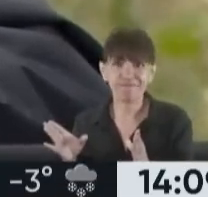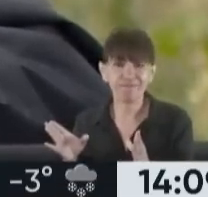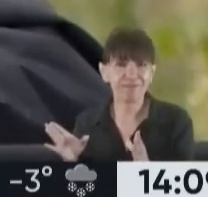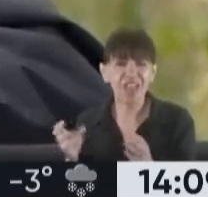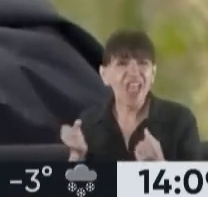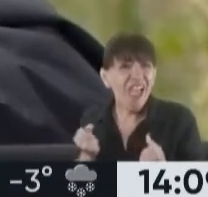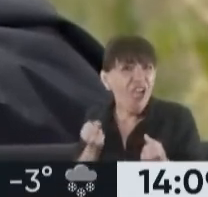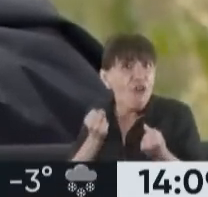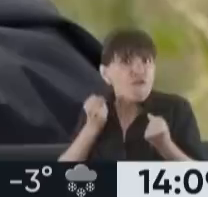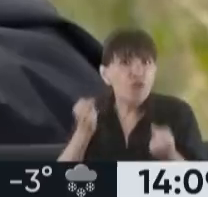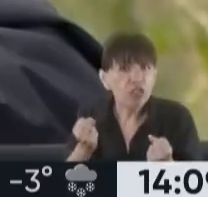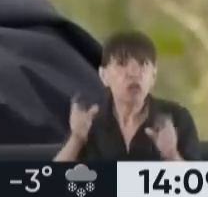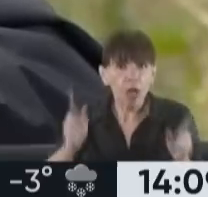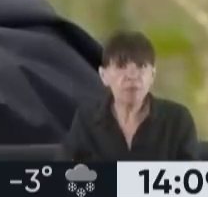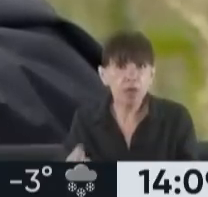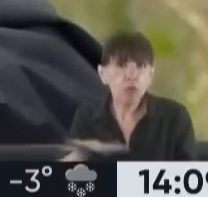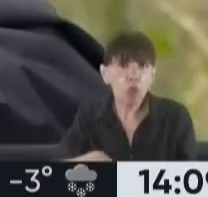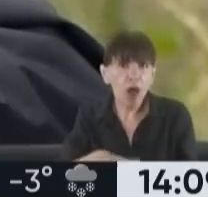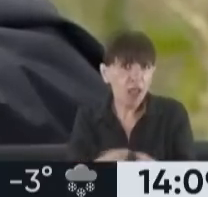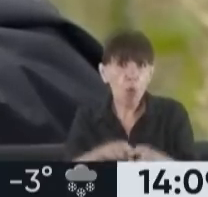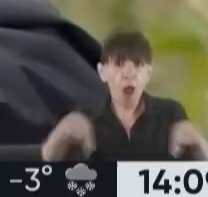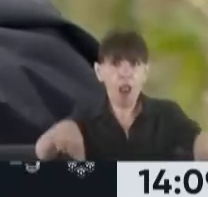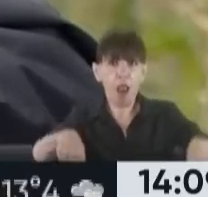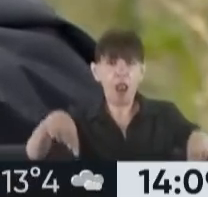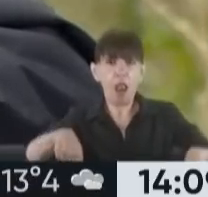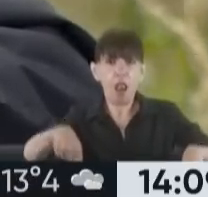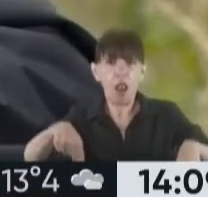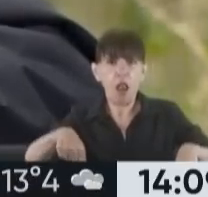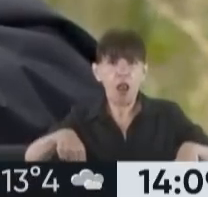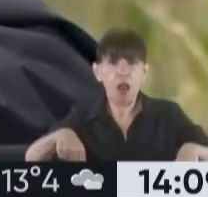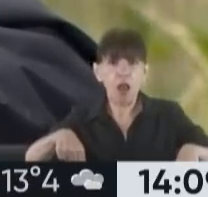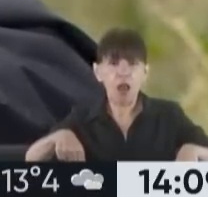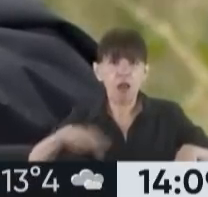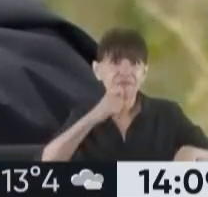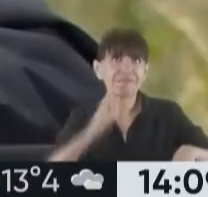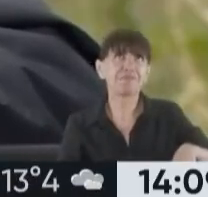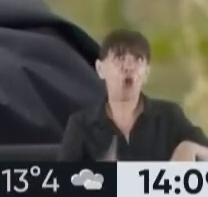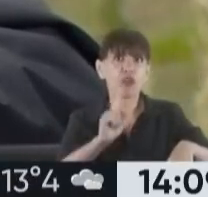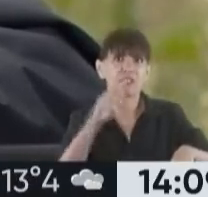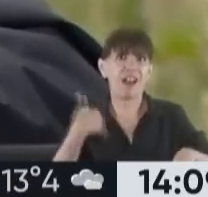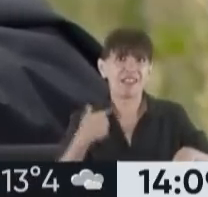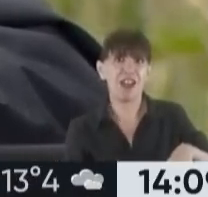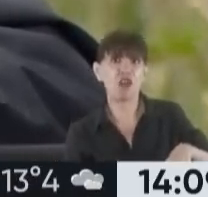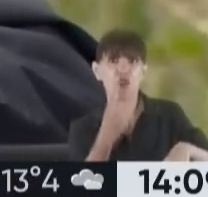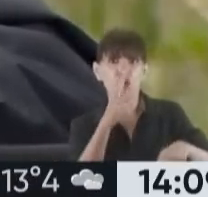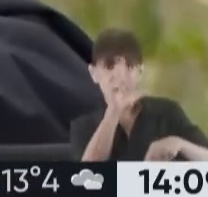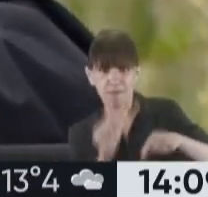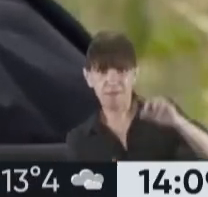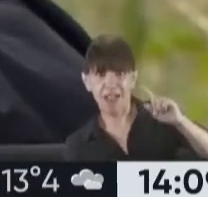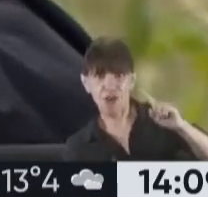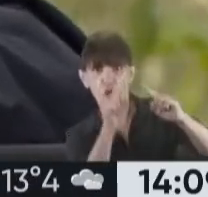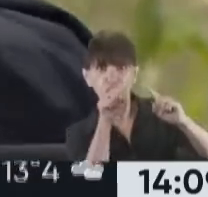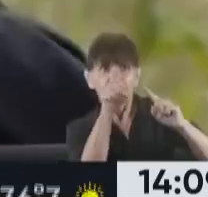El esfuerzo hay que hacerlo también aquí, donde la patria linda en el norte, donde viven